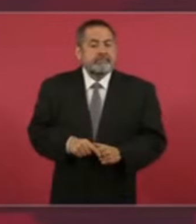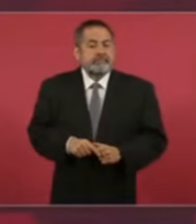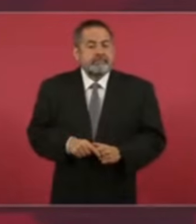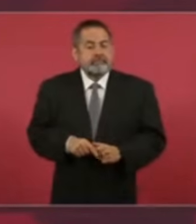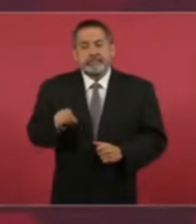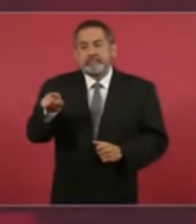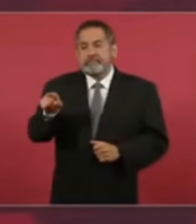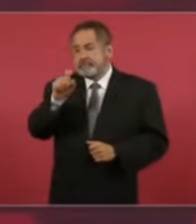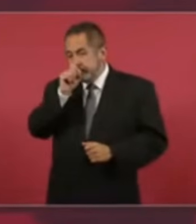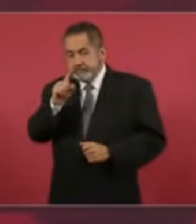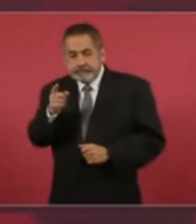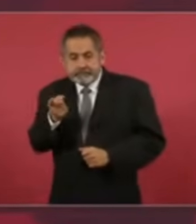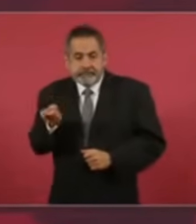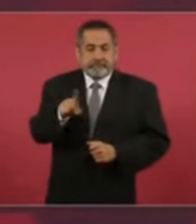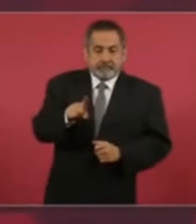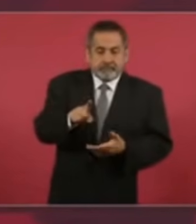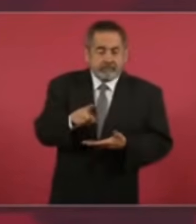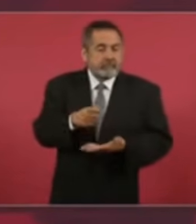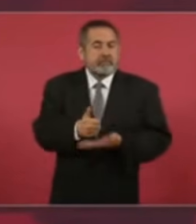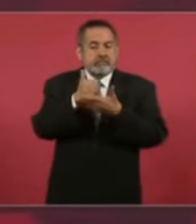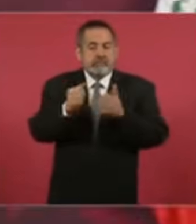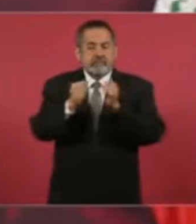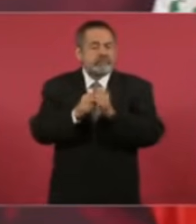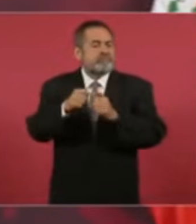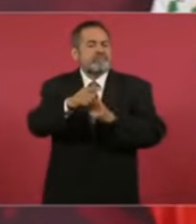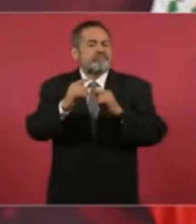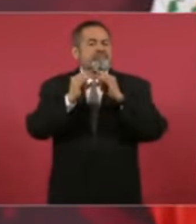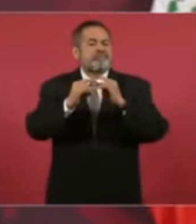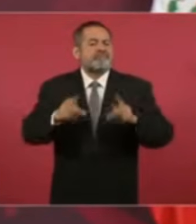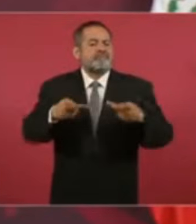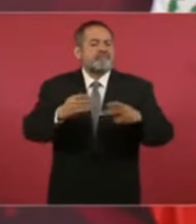nos está ayudando en lo del tianguis del bienestar.